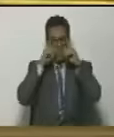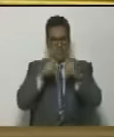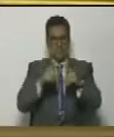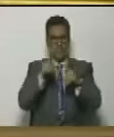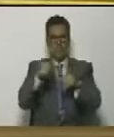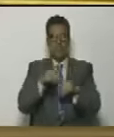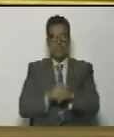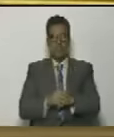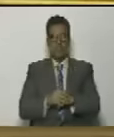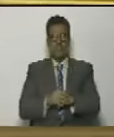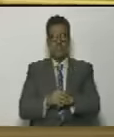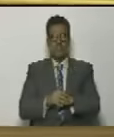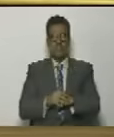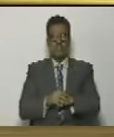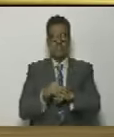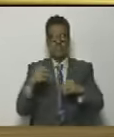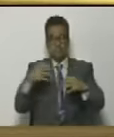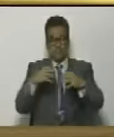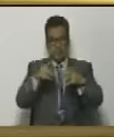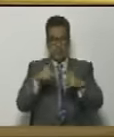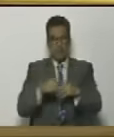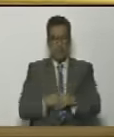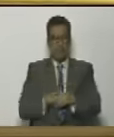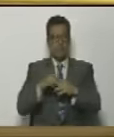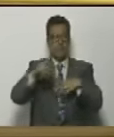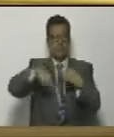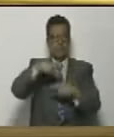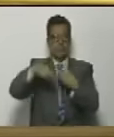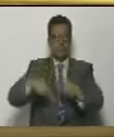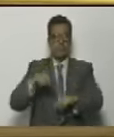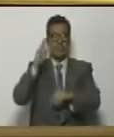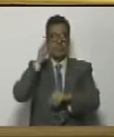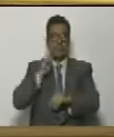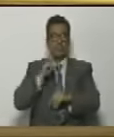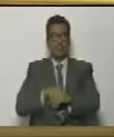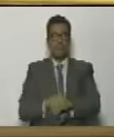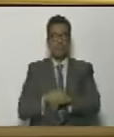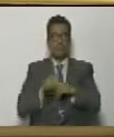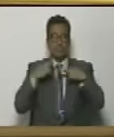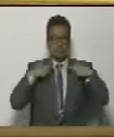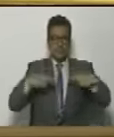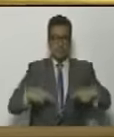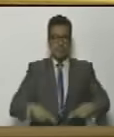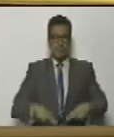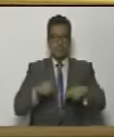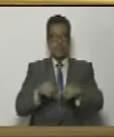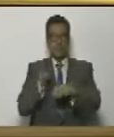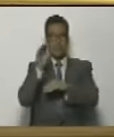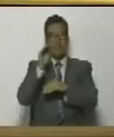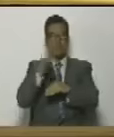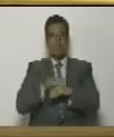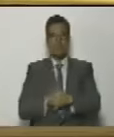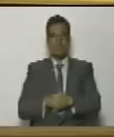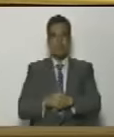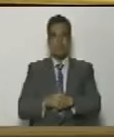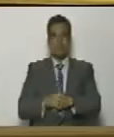que nos definimos en la lucha por esta revolución humanista, de futuro,